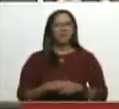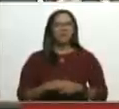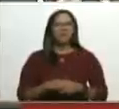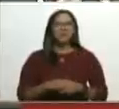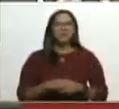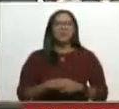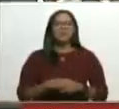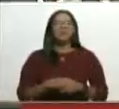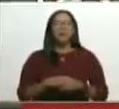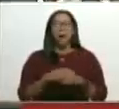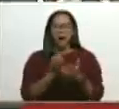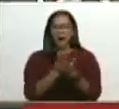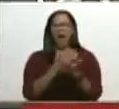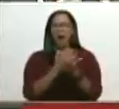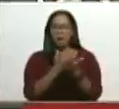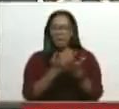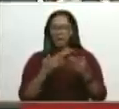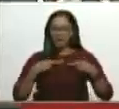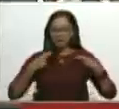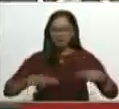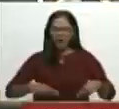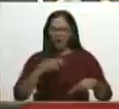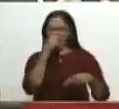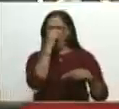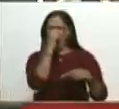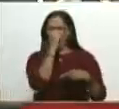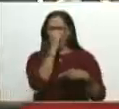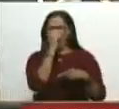pierde buena parte de su humanidad.